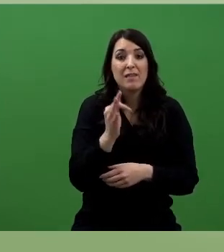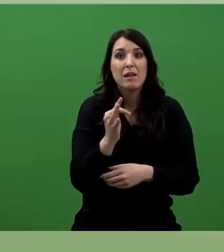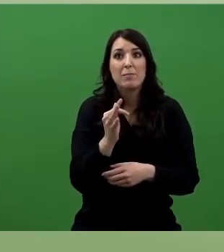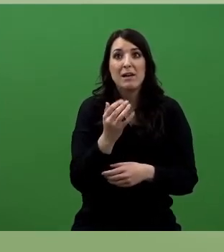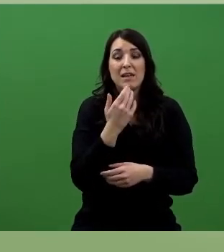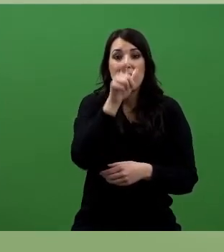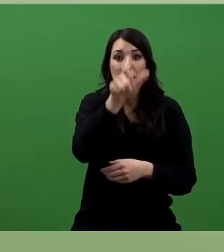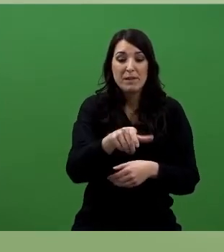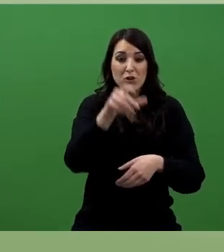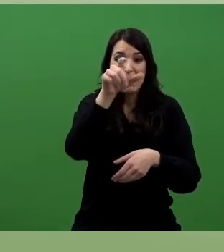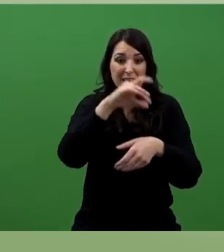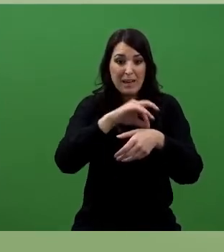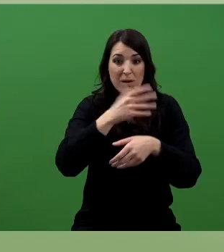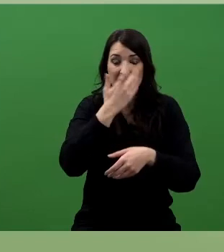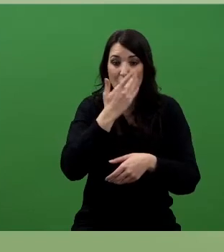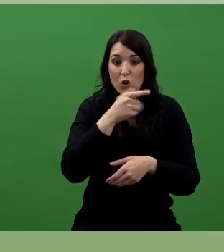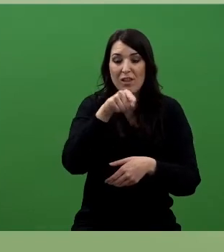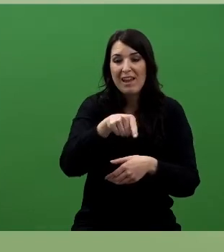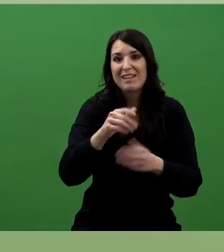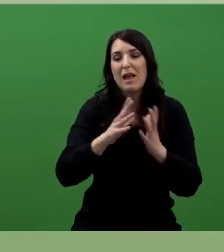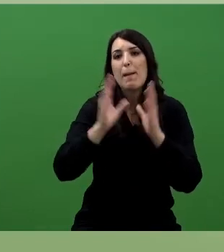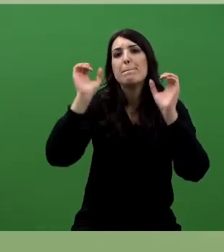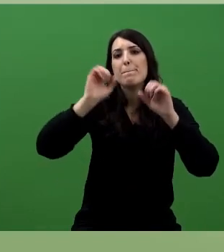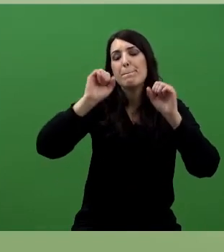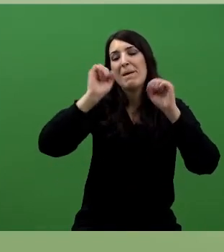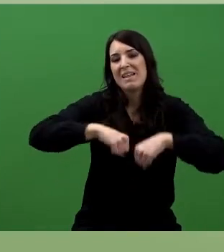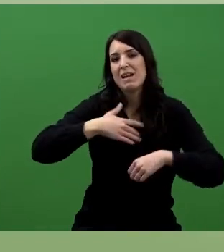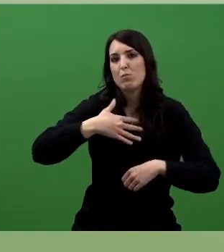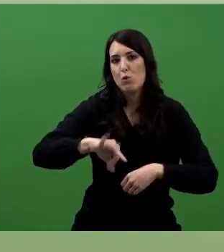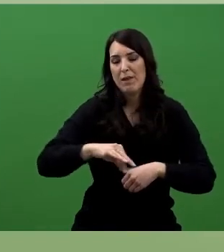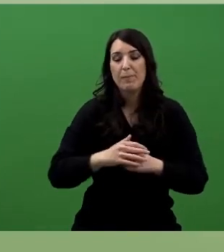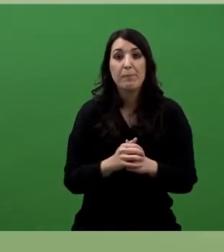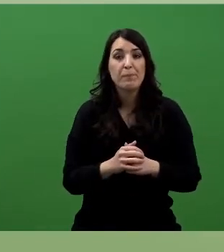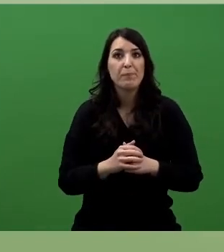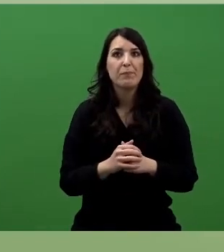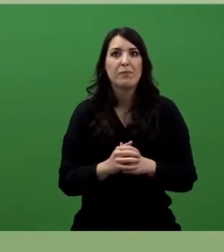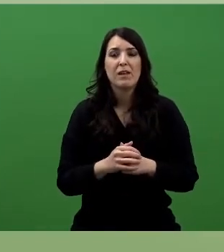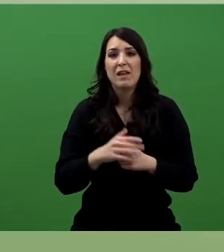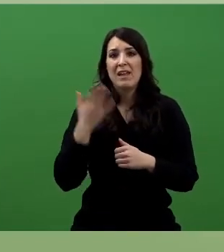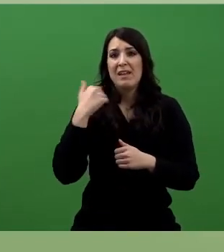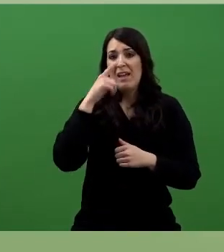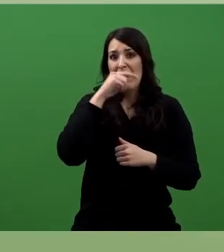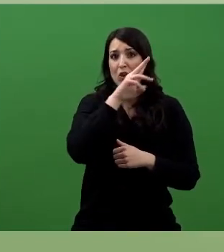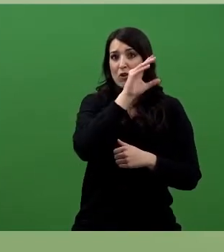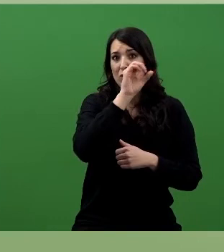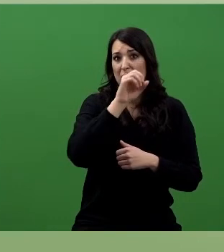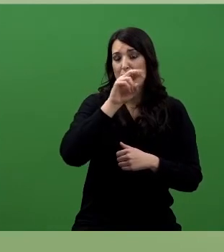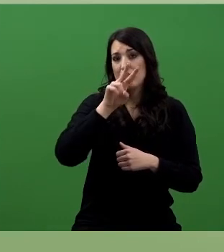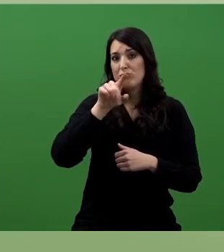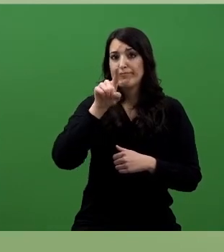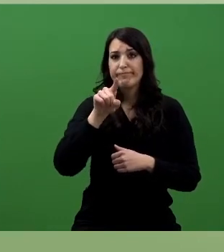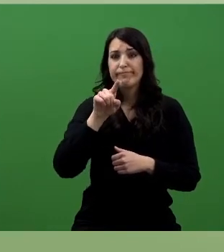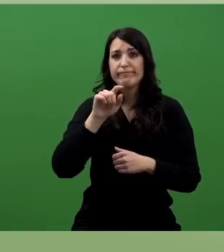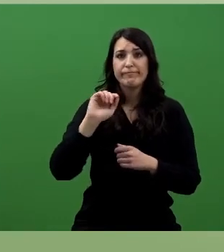único que puede validar si aquello realmente causa la enfermedad o no. A noviembre de 2021 habíamos conseguido, solo con